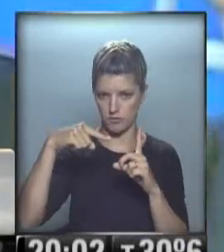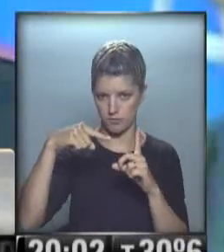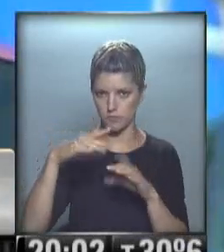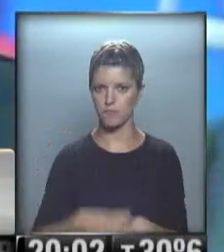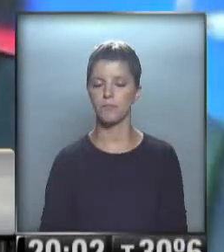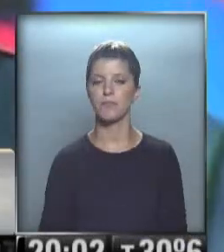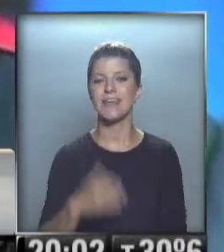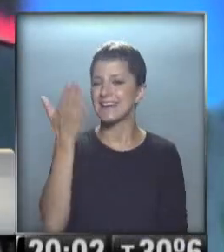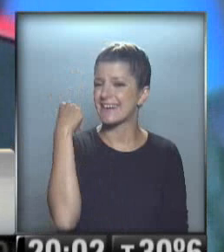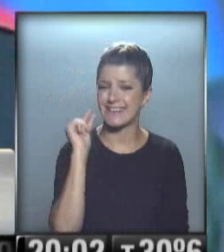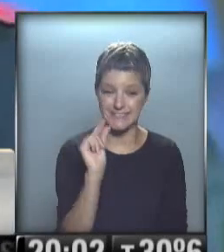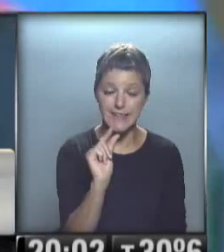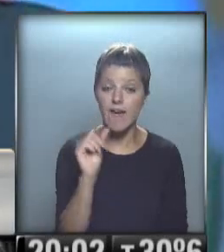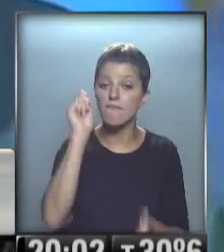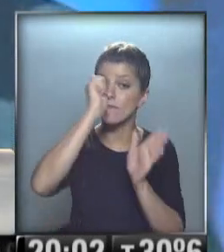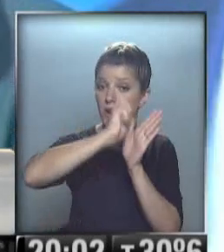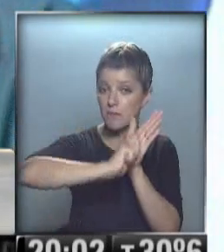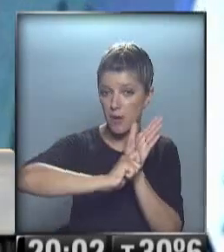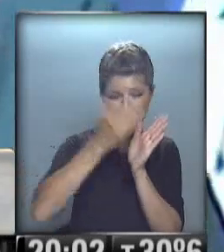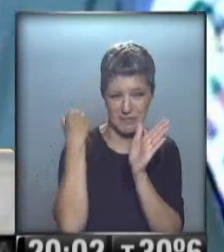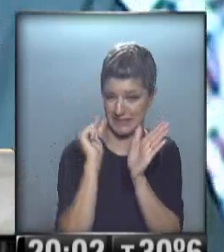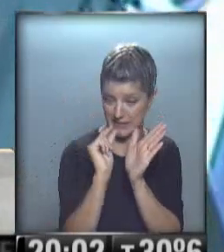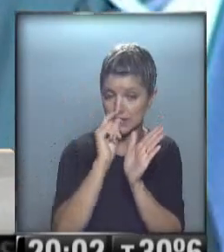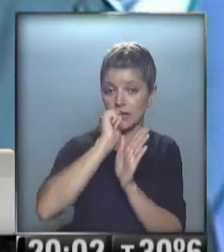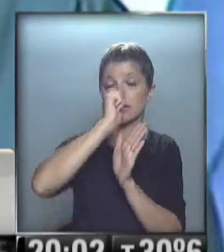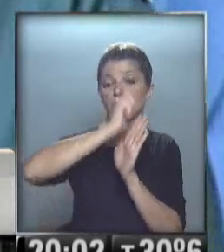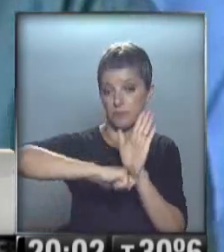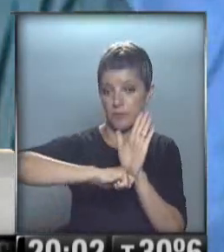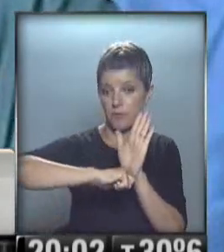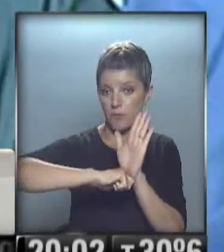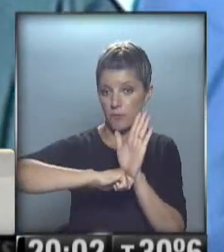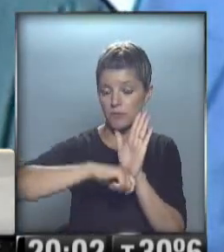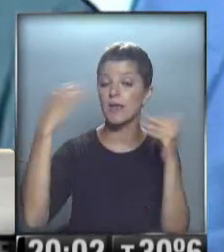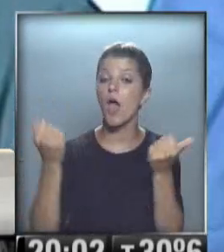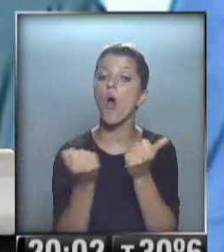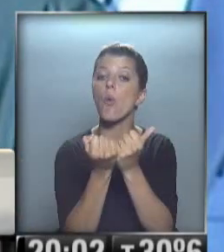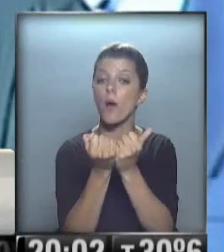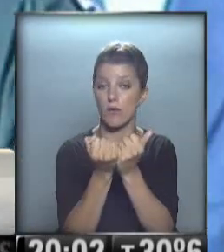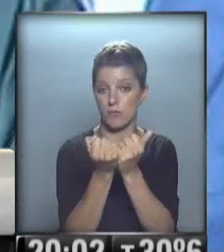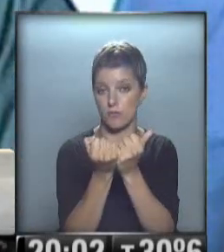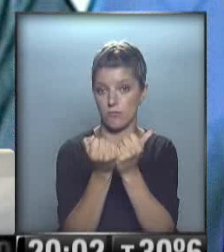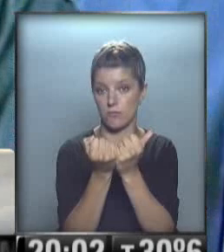de firmar hace pocos instantes el acuerdo logrado